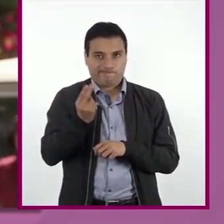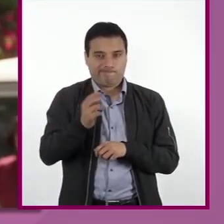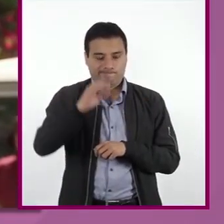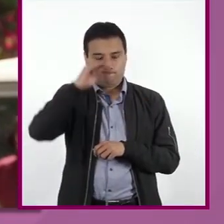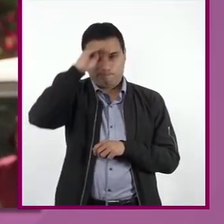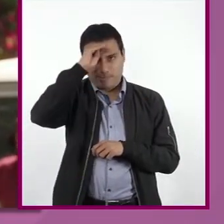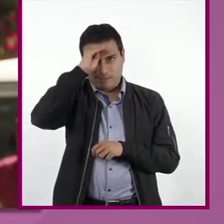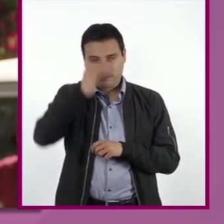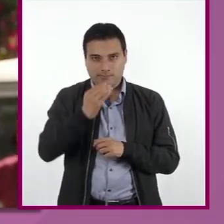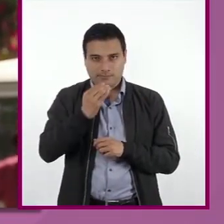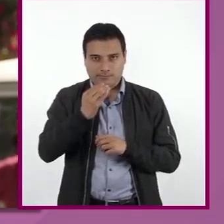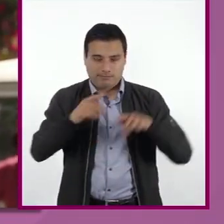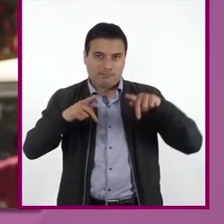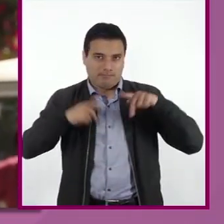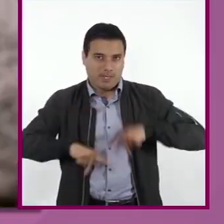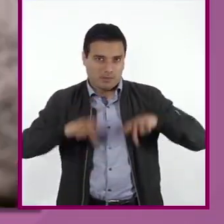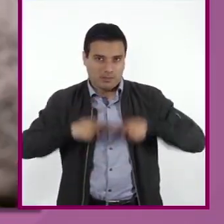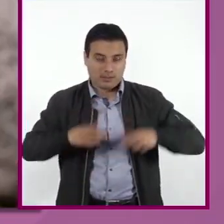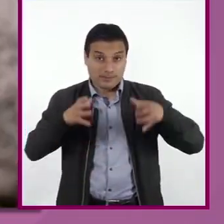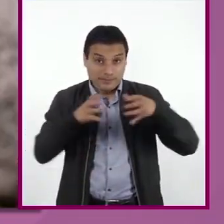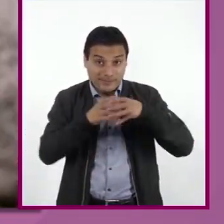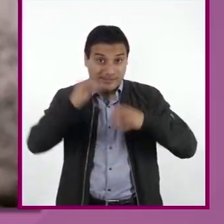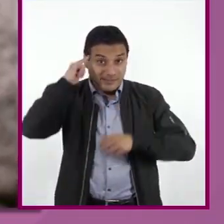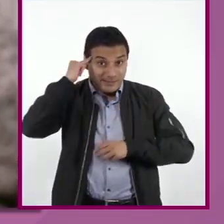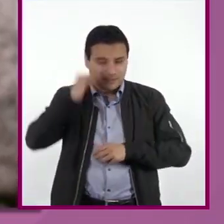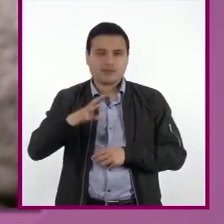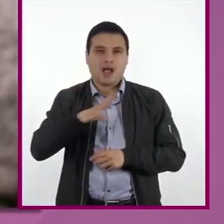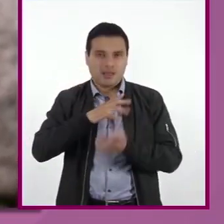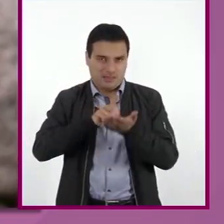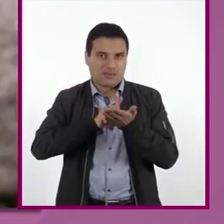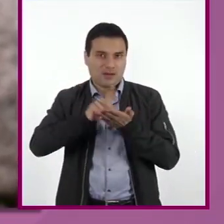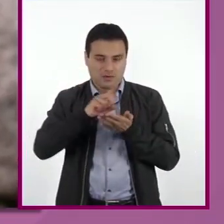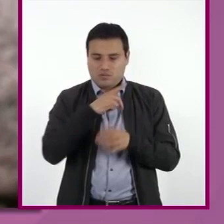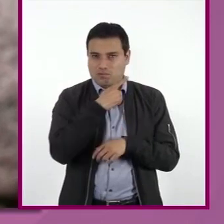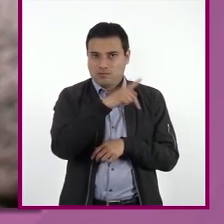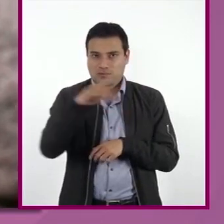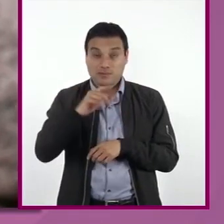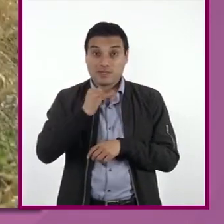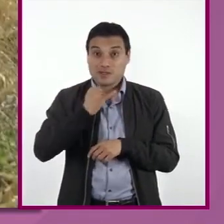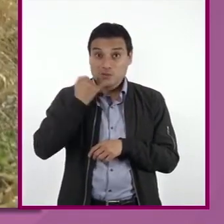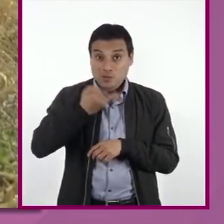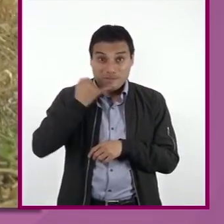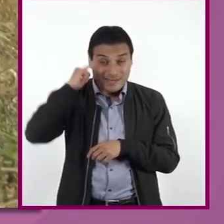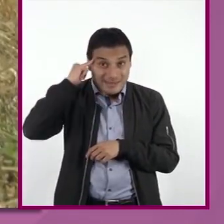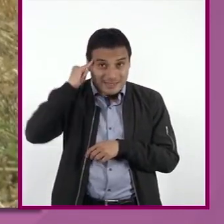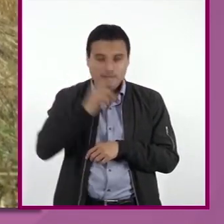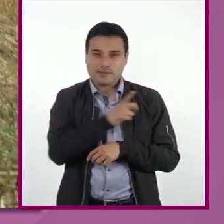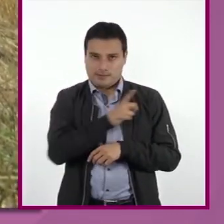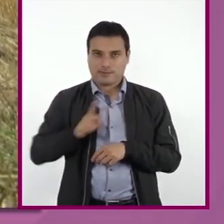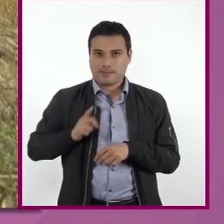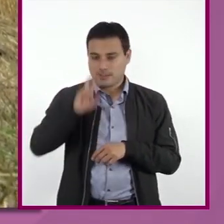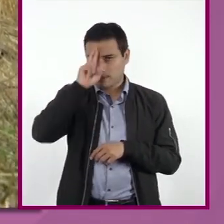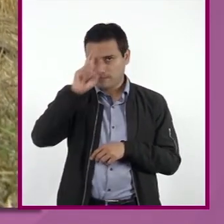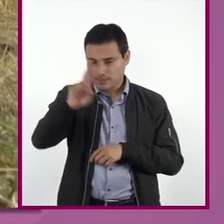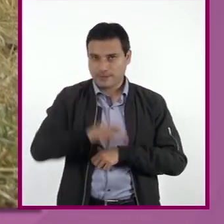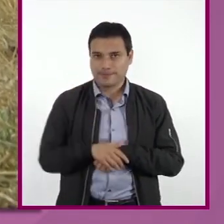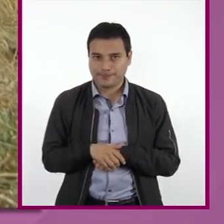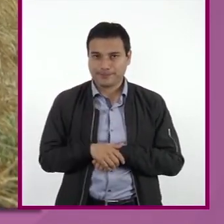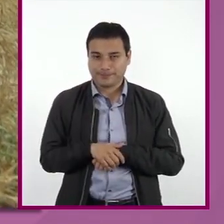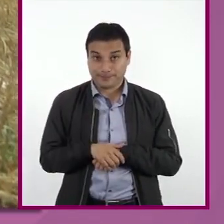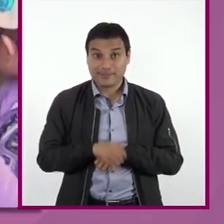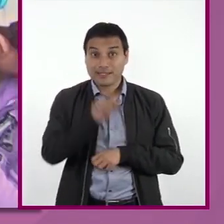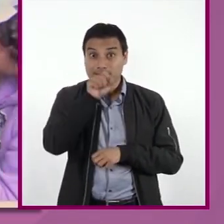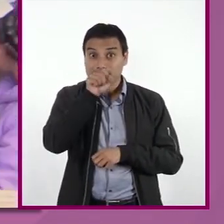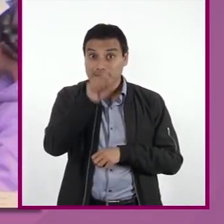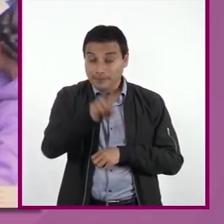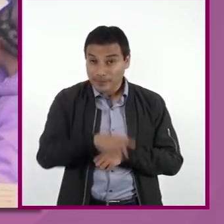a la diversidad cultural y el respeto a las lenguas de los grupos indígenas, así como sobre la necesidad